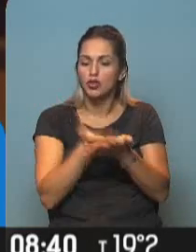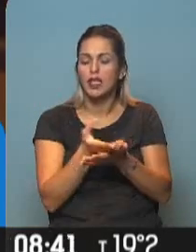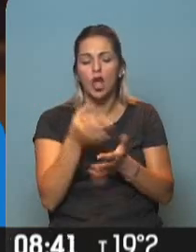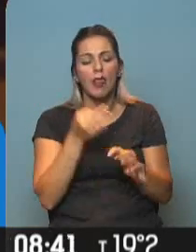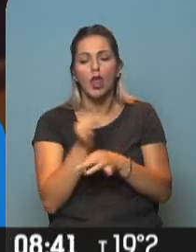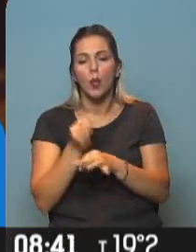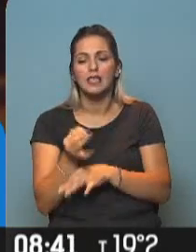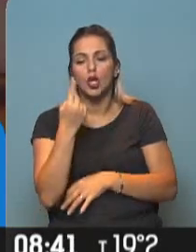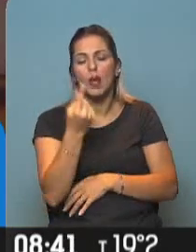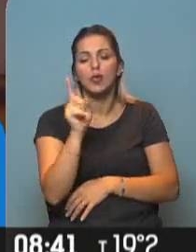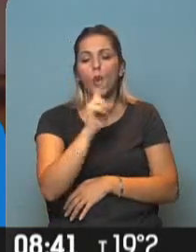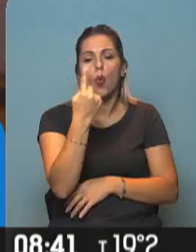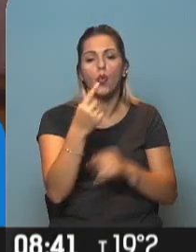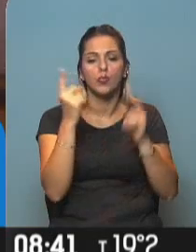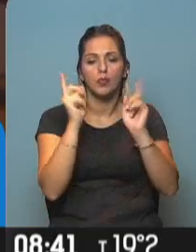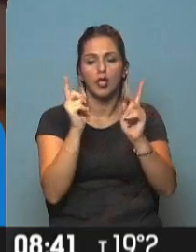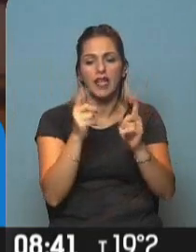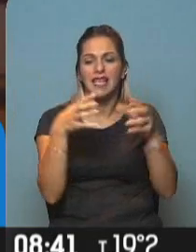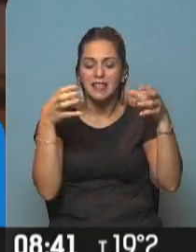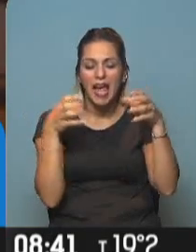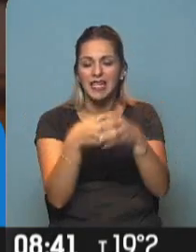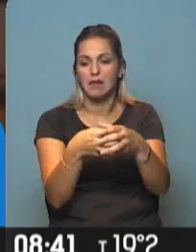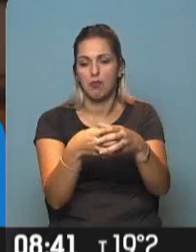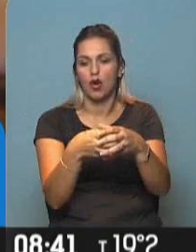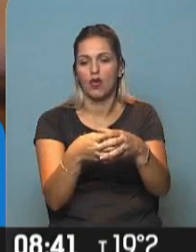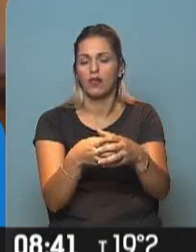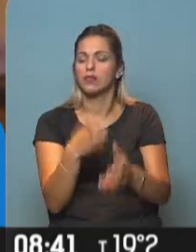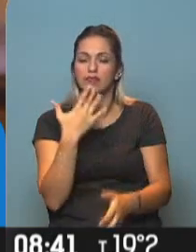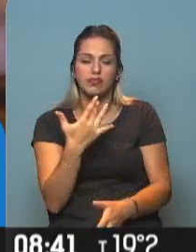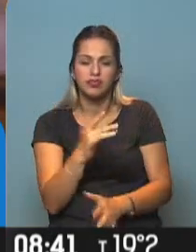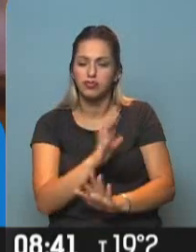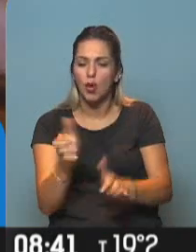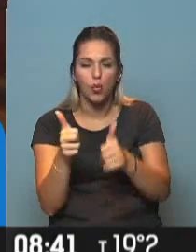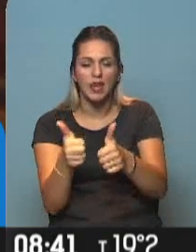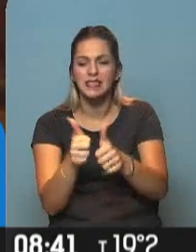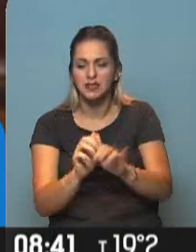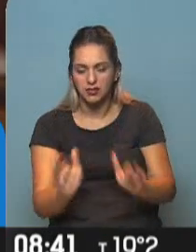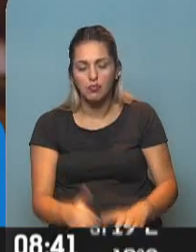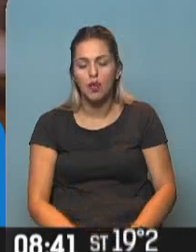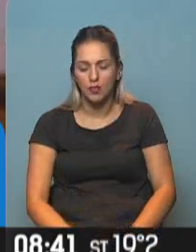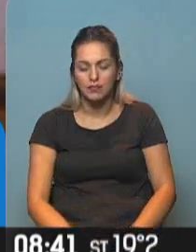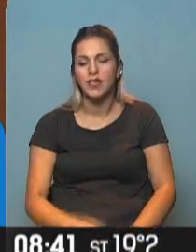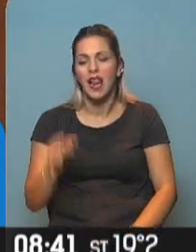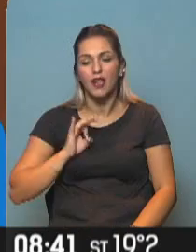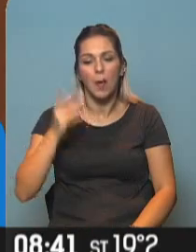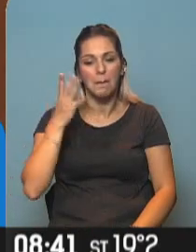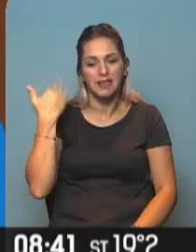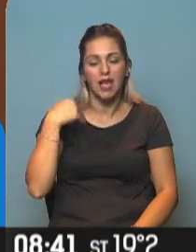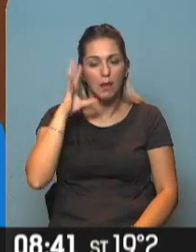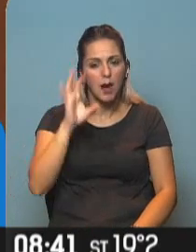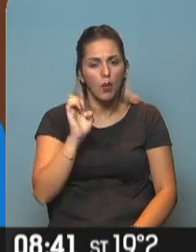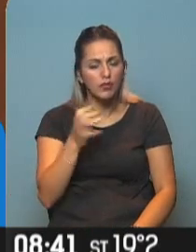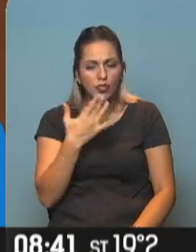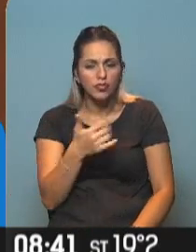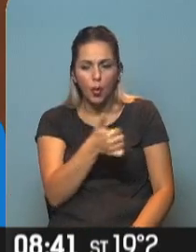es que no se premia a un docente sino al equipo bien es espectacular y tuvimos lo que ha negado decía el año pasado acá extraño y genial